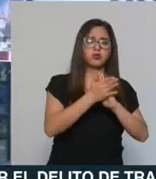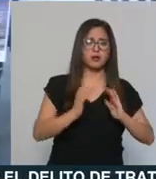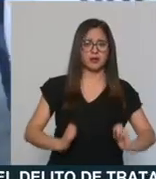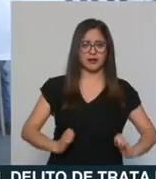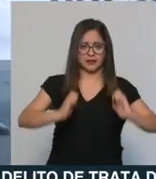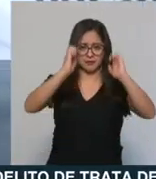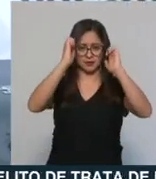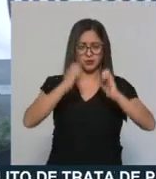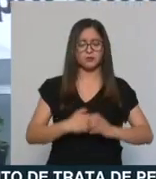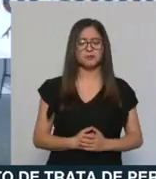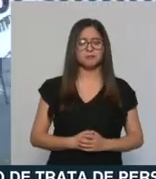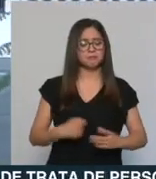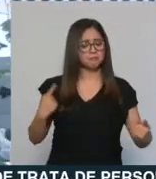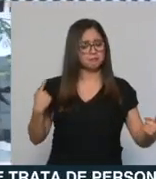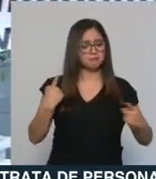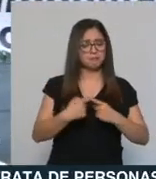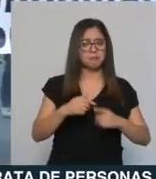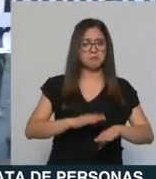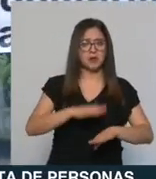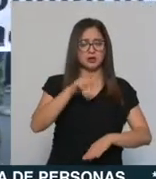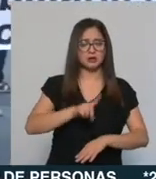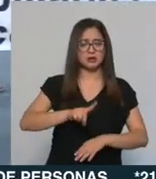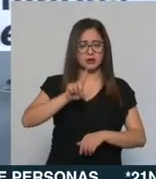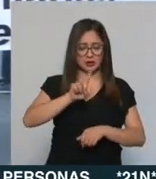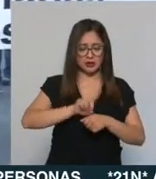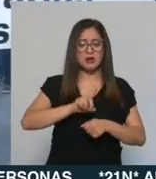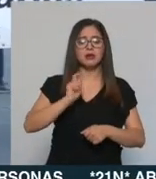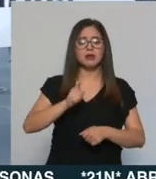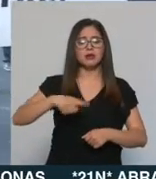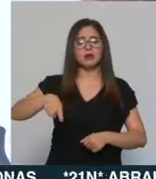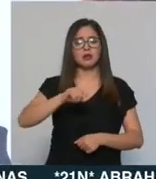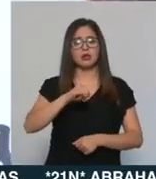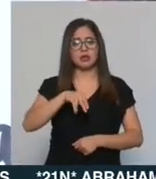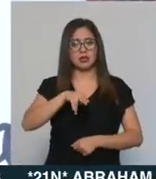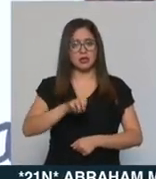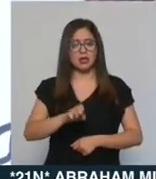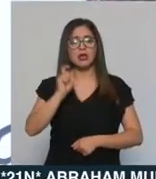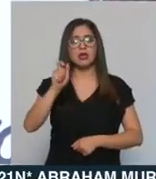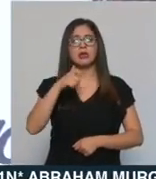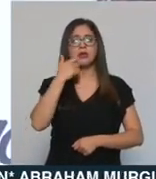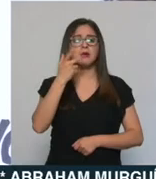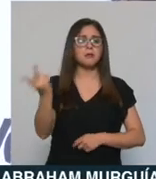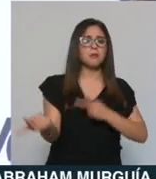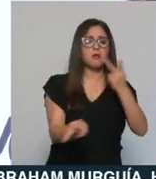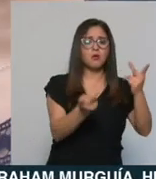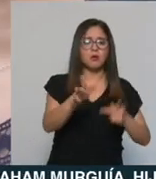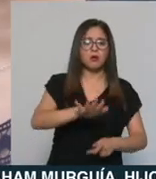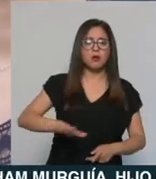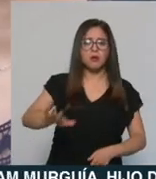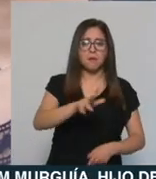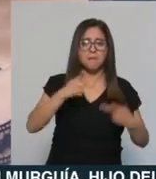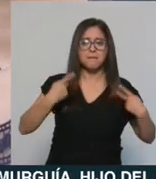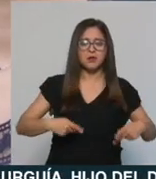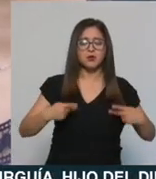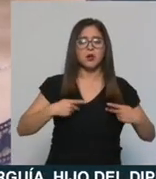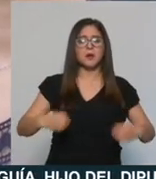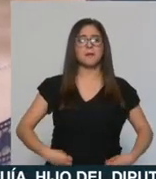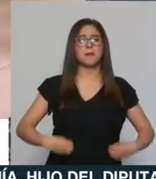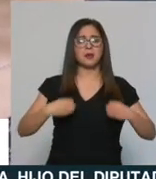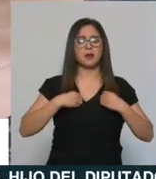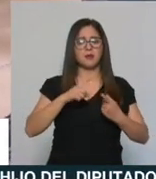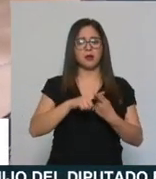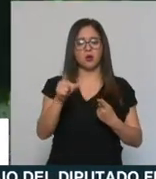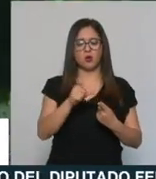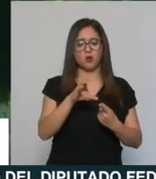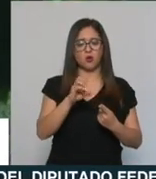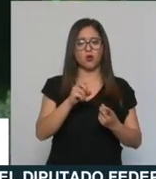en los próximos días al Instituto Nacional Electoral la realización de una consulta ciudadana a los habitantes del pueblo de Joco, Santa Cruz Atoyac